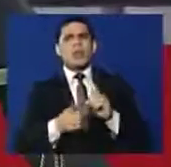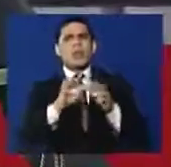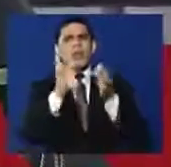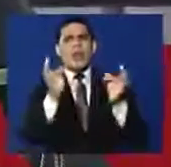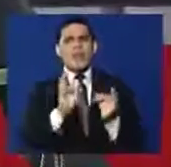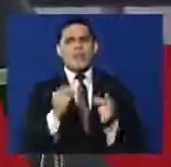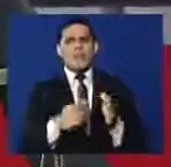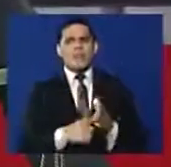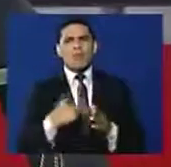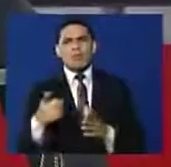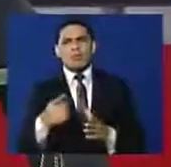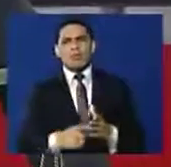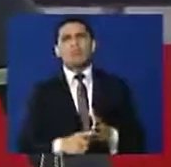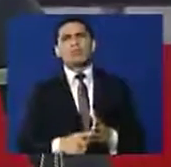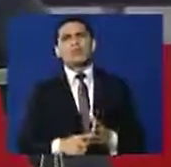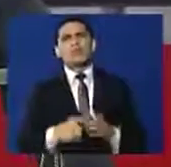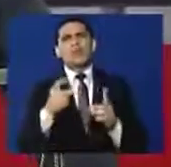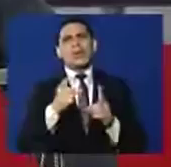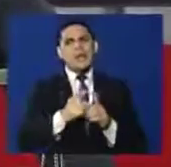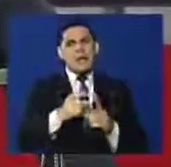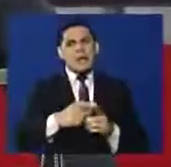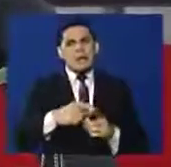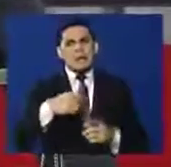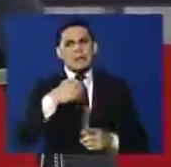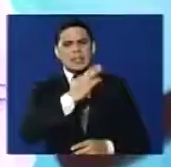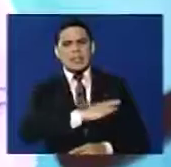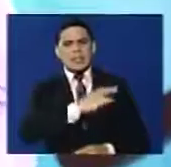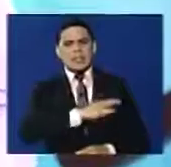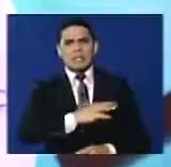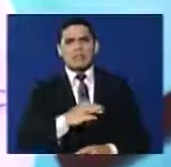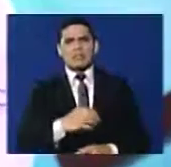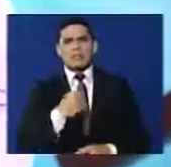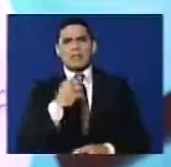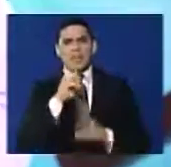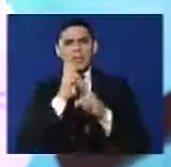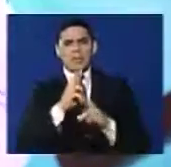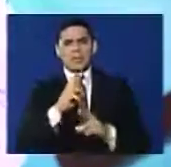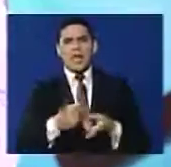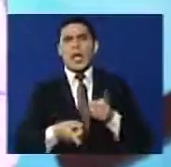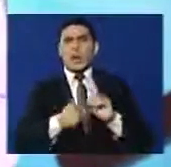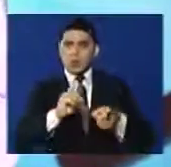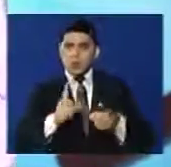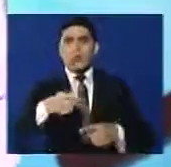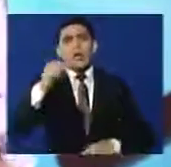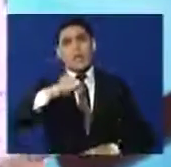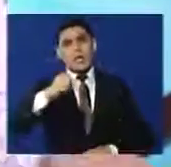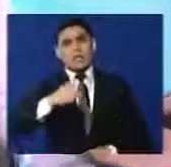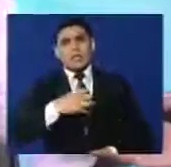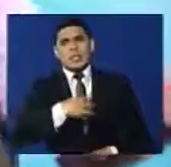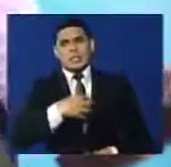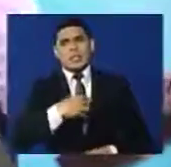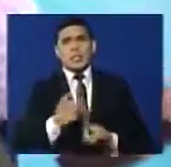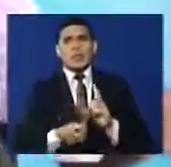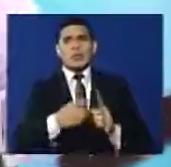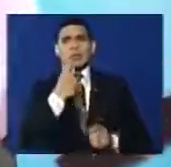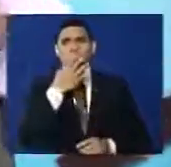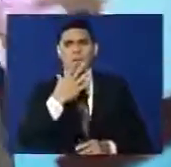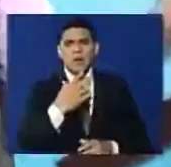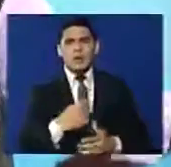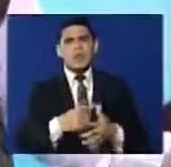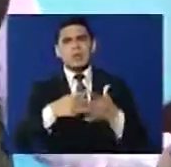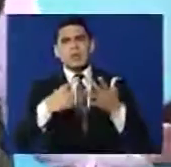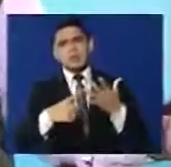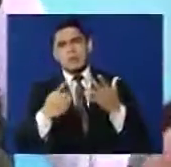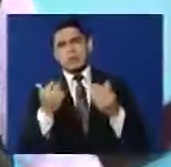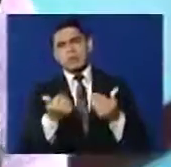manera con tu desideratum social? Sí, algunas sí. ¿Cómo no? Algunas sí, algunas son buenas, tienen todo, hay una